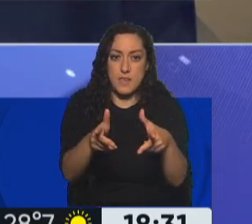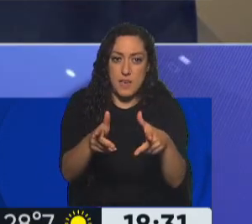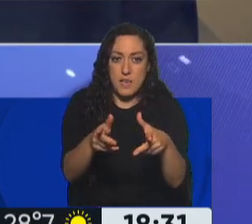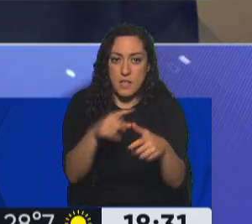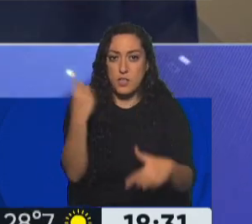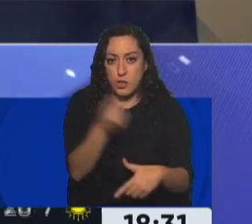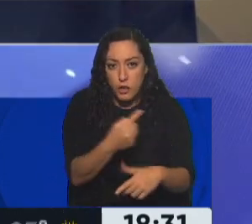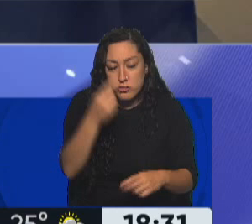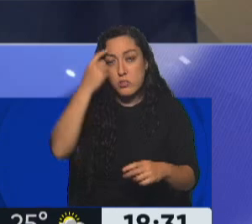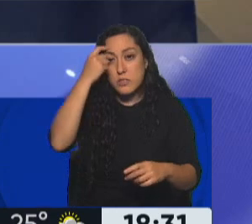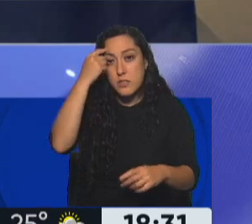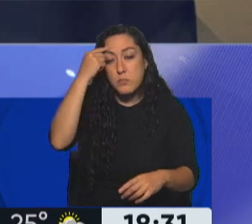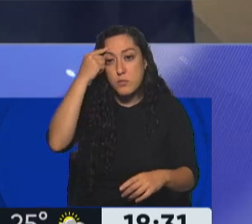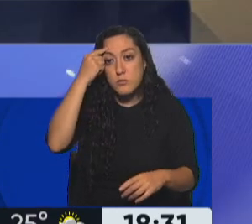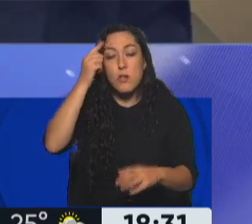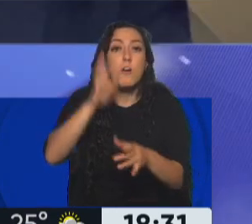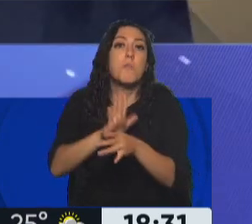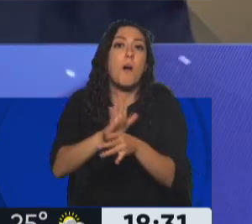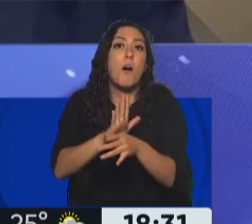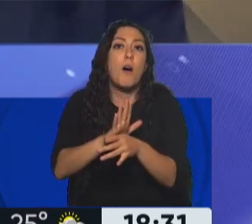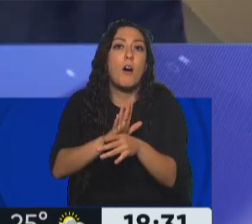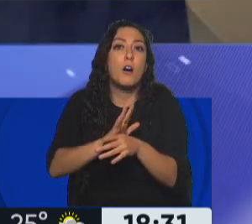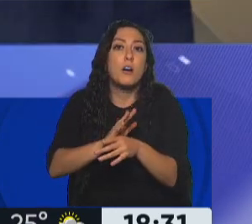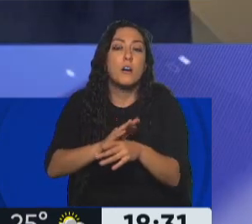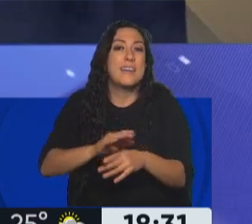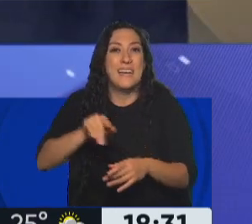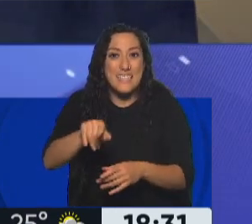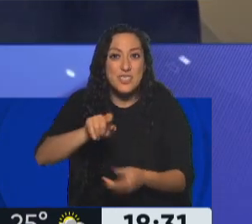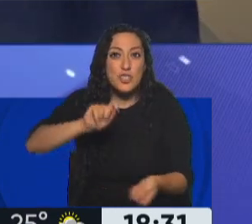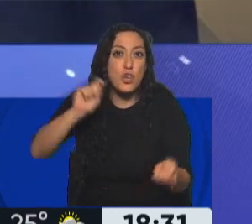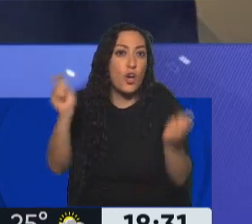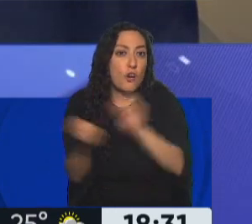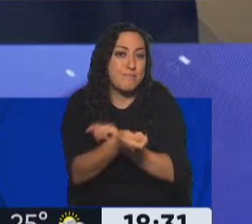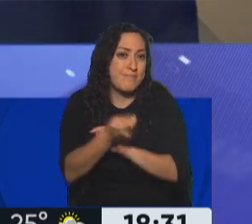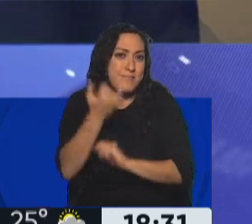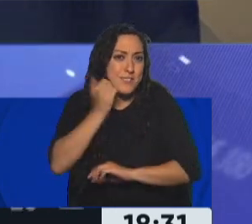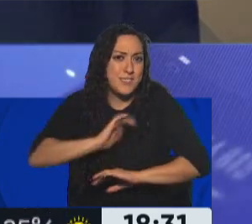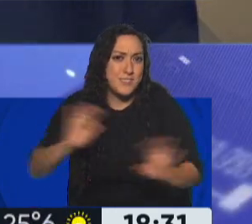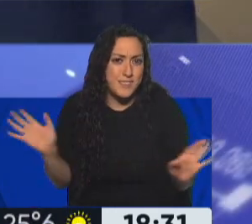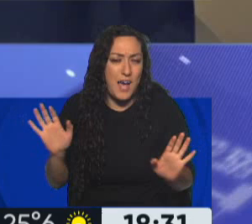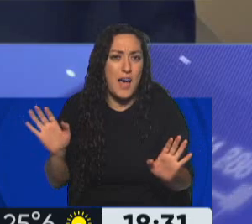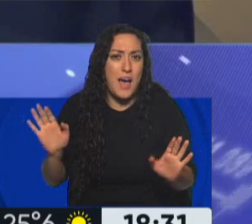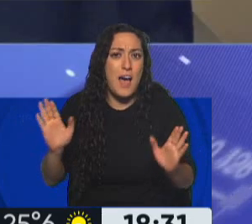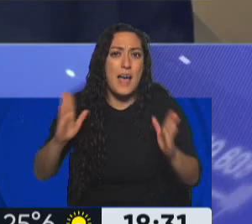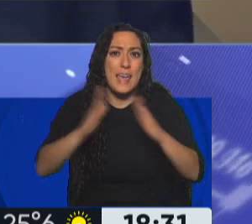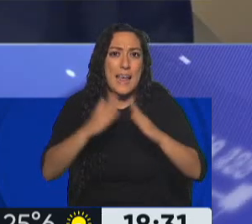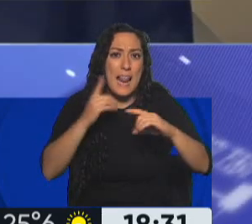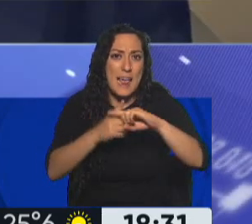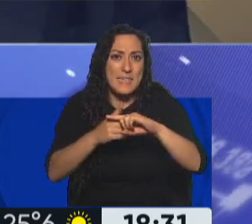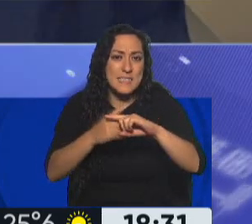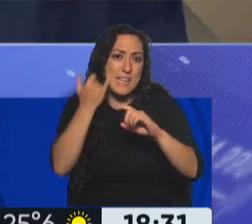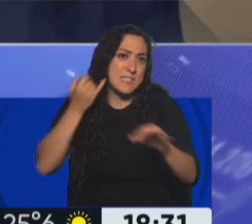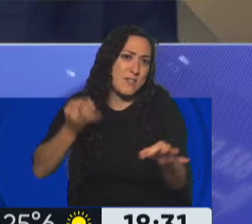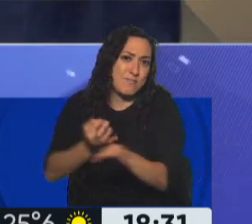creemos que no va a ser un paréntesis, sino esta transformación que él ha logrado en la vida de la Iglesia, sino que es un